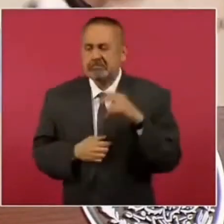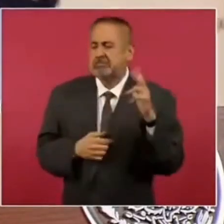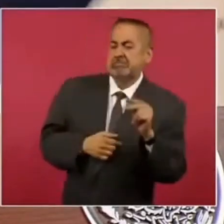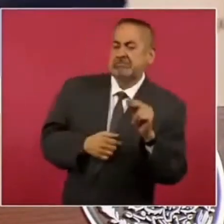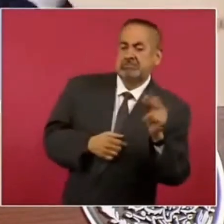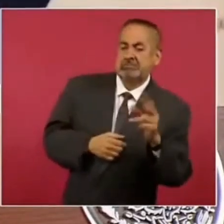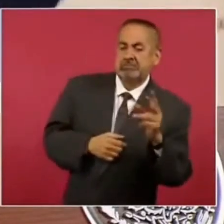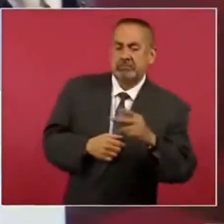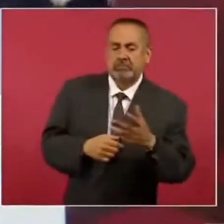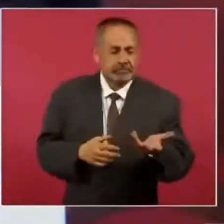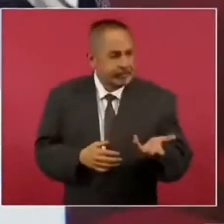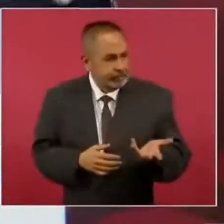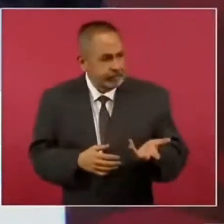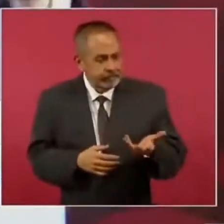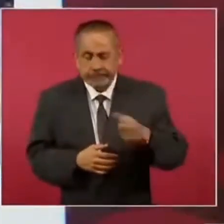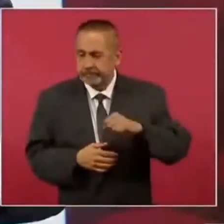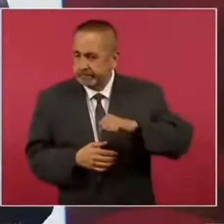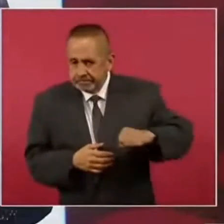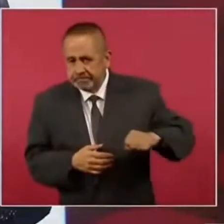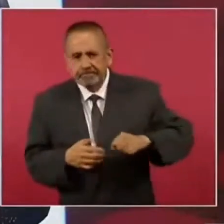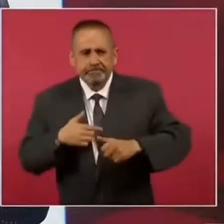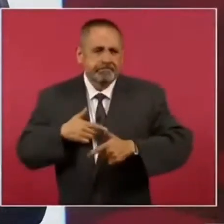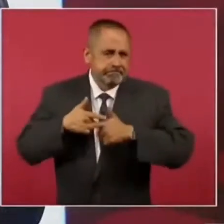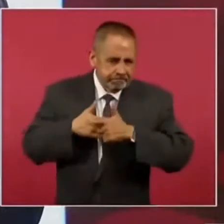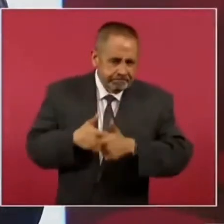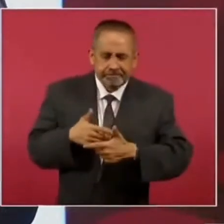no dejándonos nosotros.